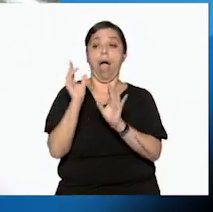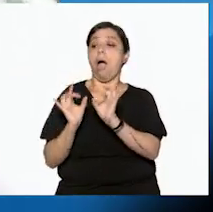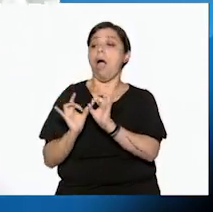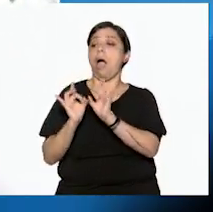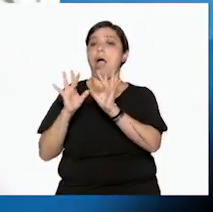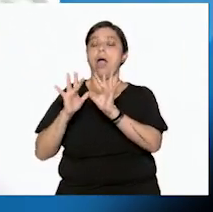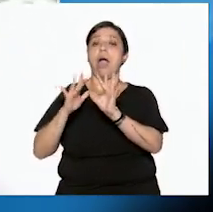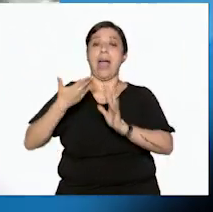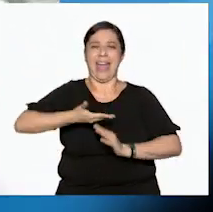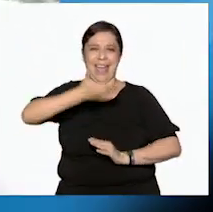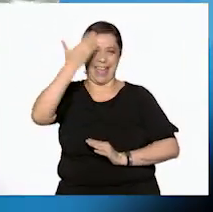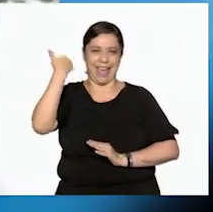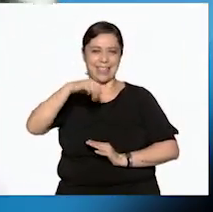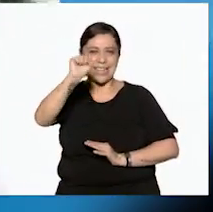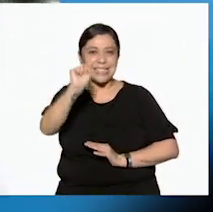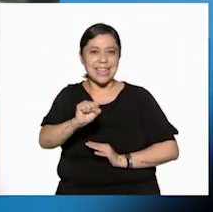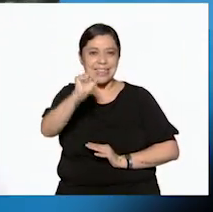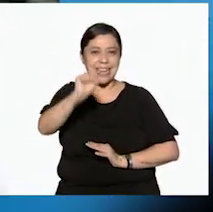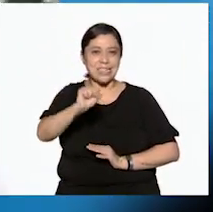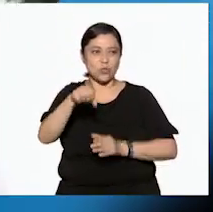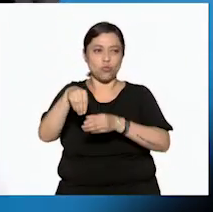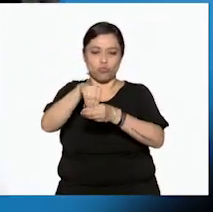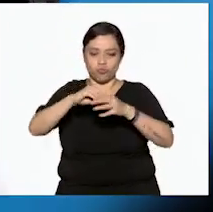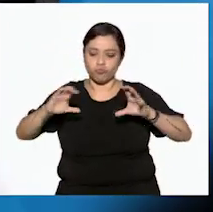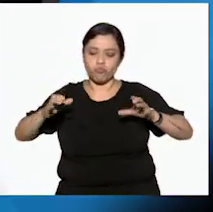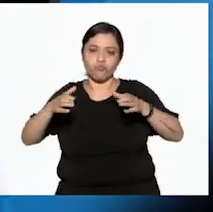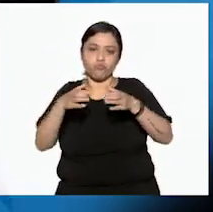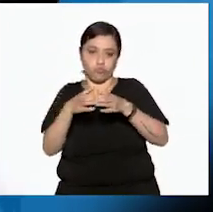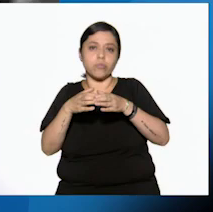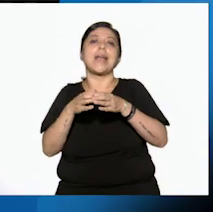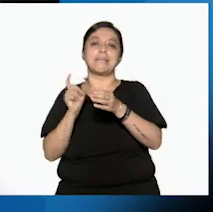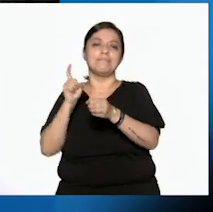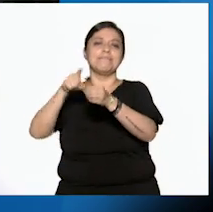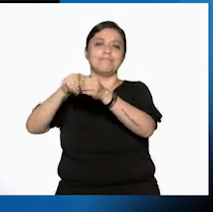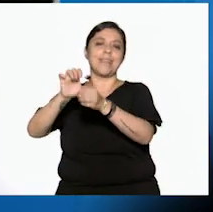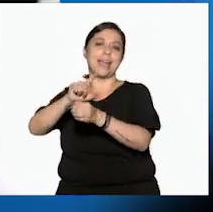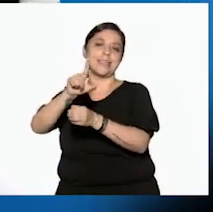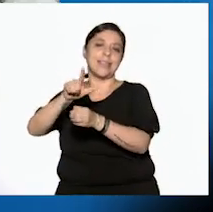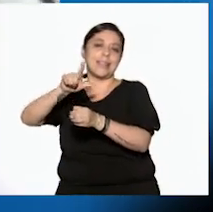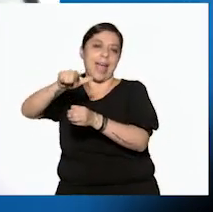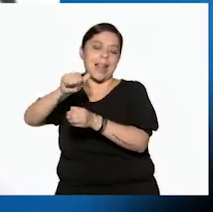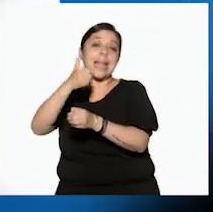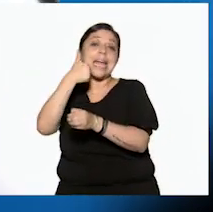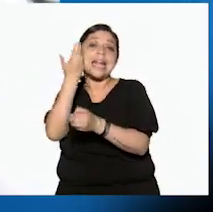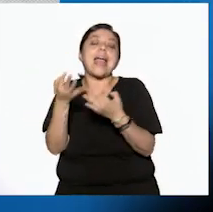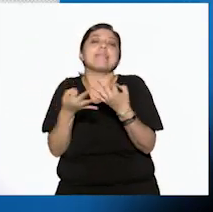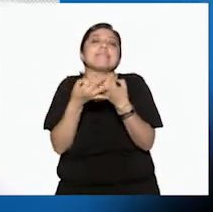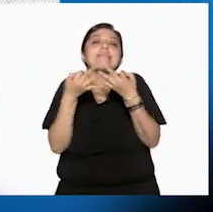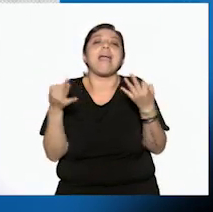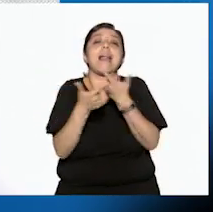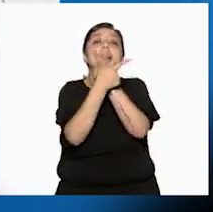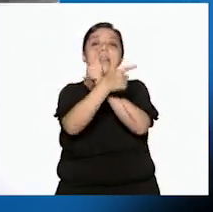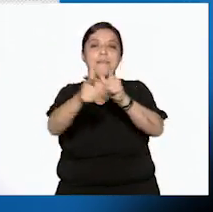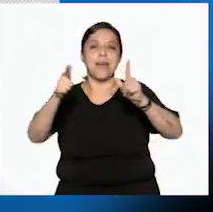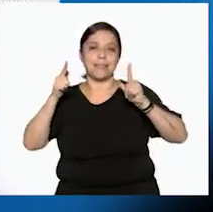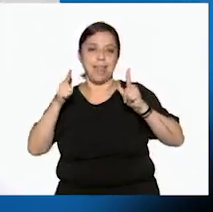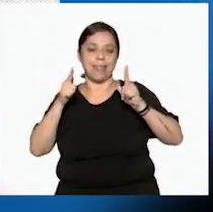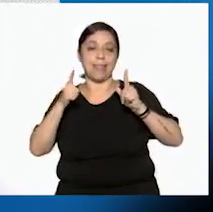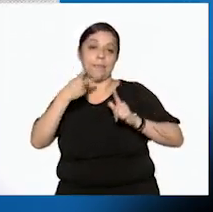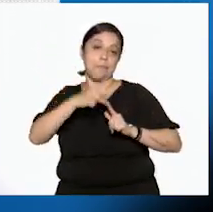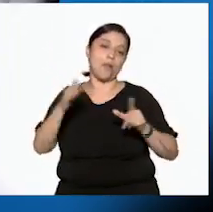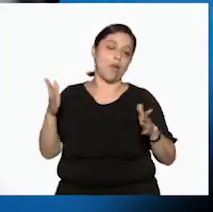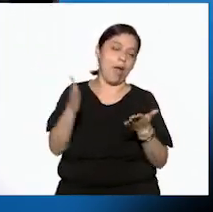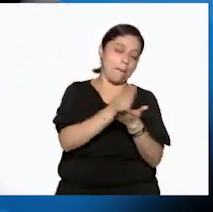los campesinos del sur estuvieran aglutinados en las fuerzas zapatistas luchando por tierra y libertad, mientras que